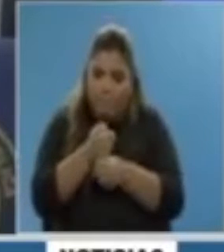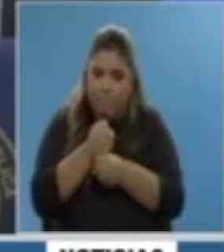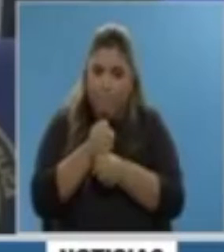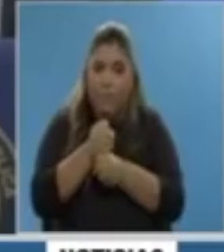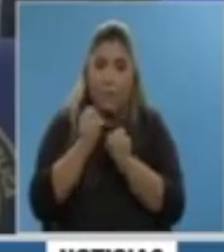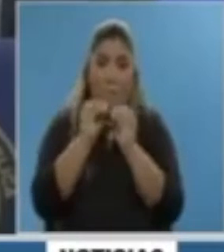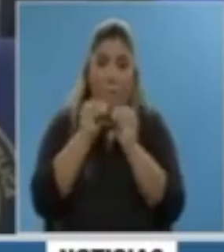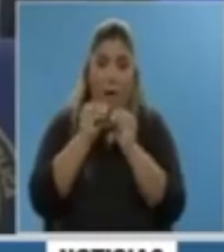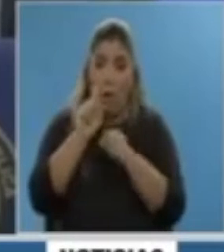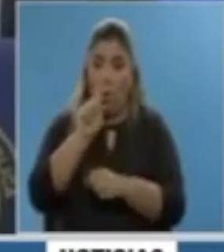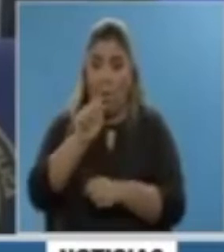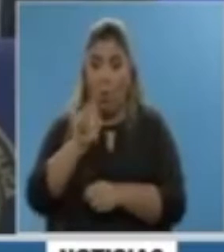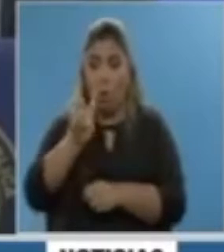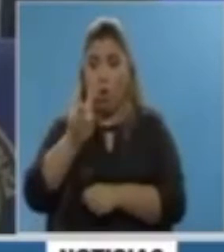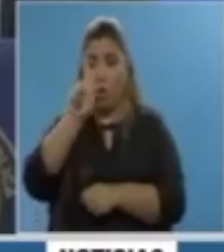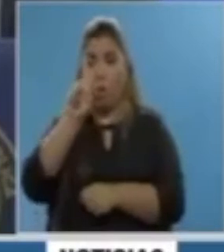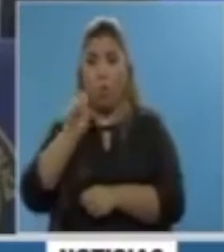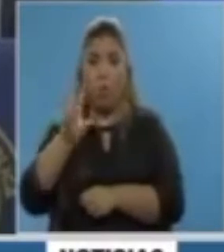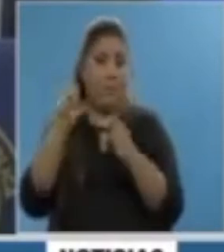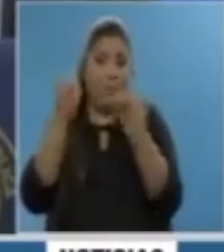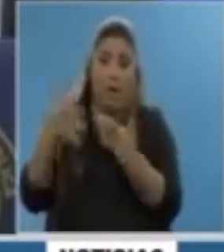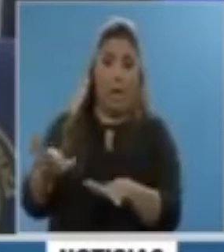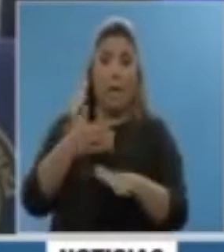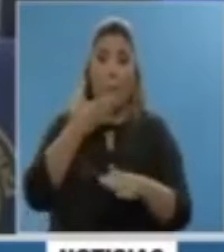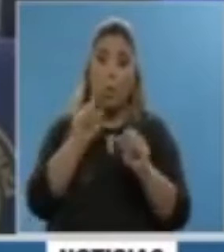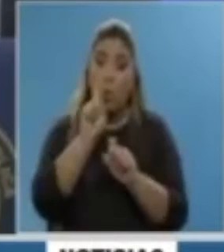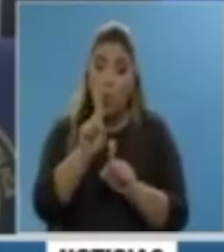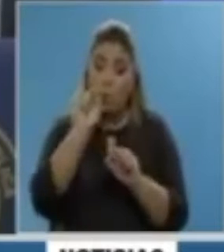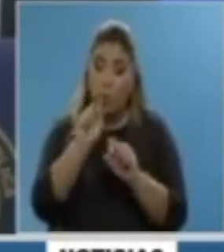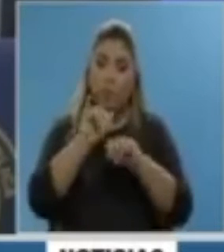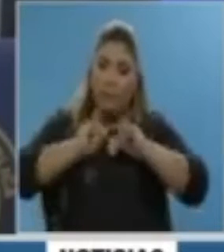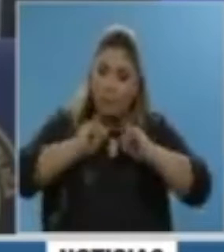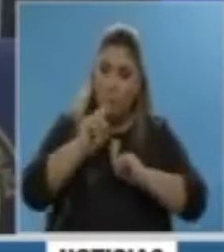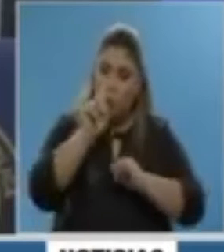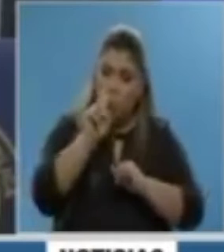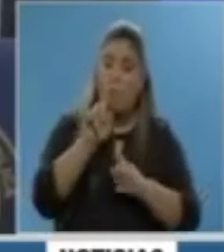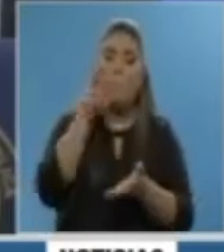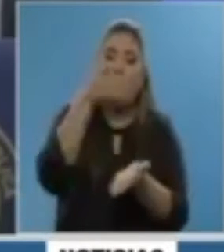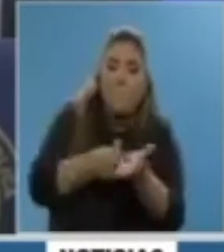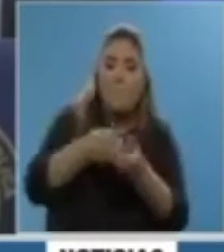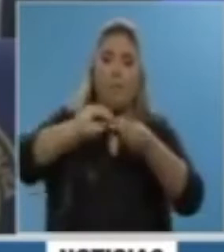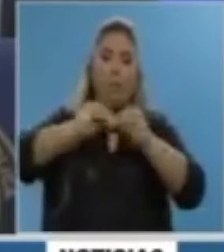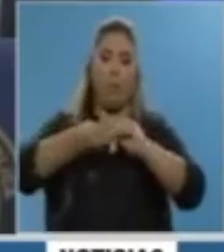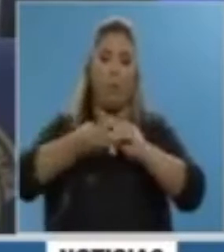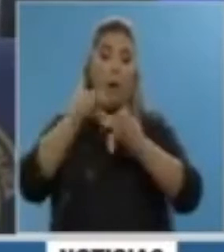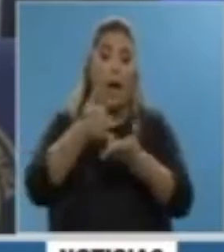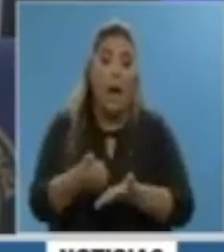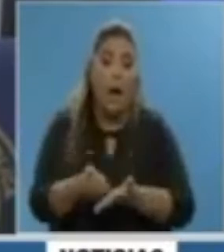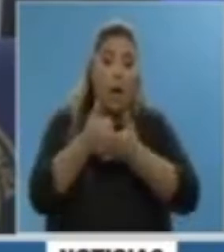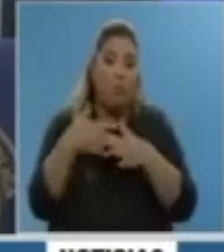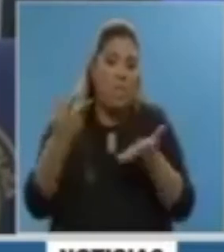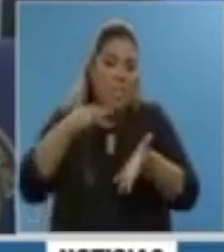confinamiento. Reiterar básicamente que este número reproductivo efectivo tiene 3 cosas que lo